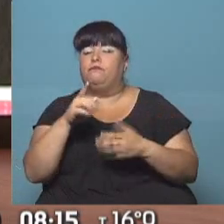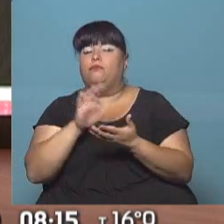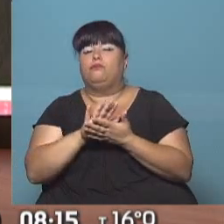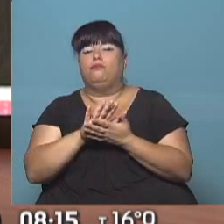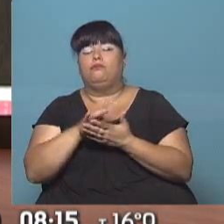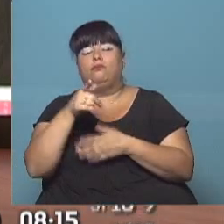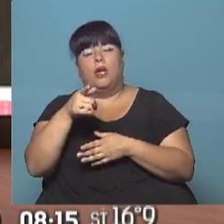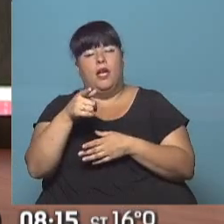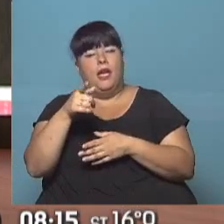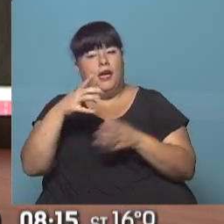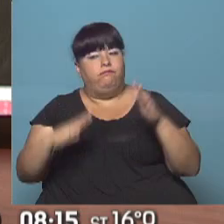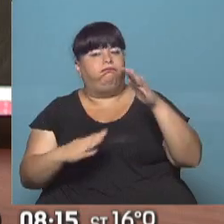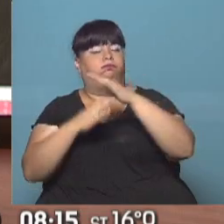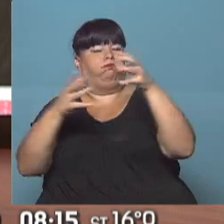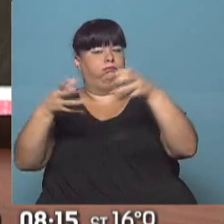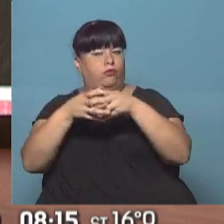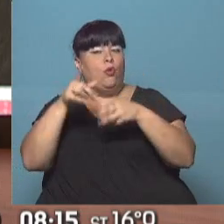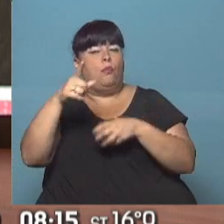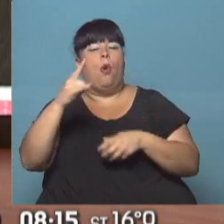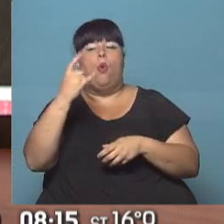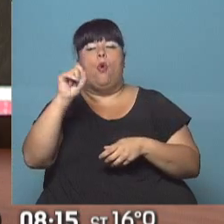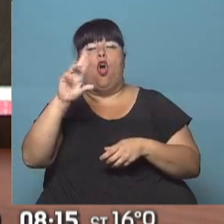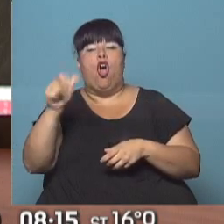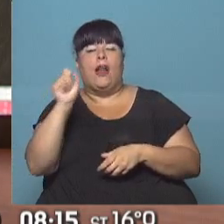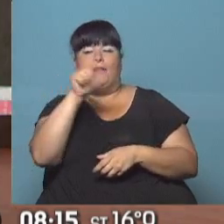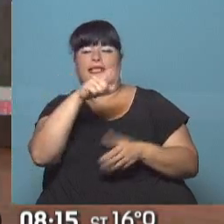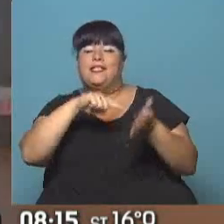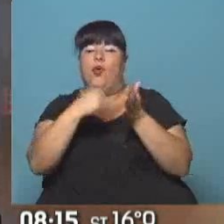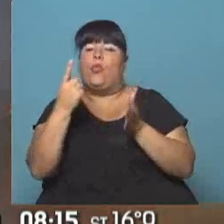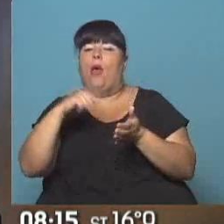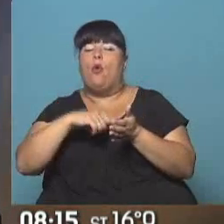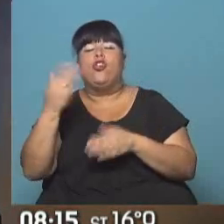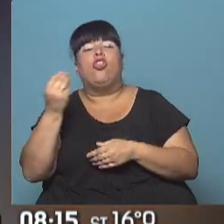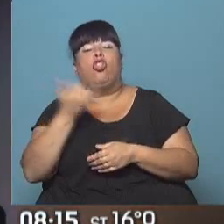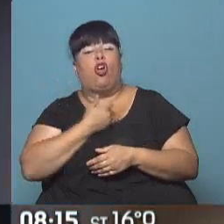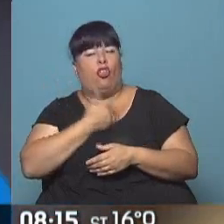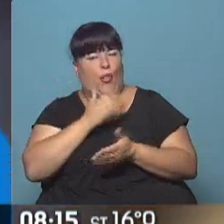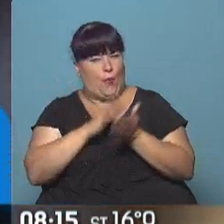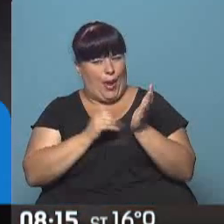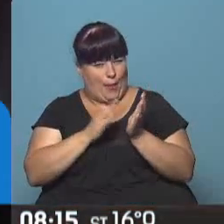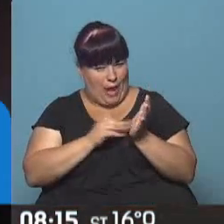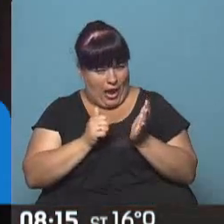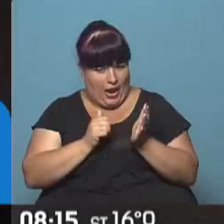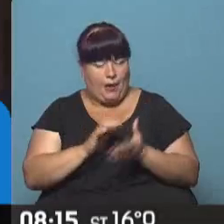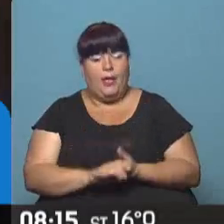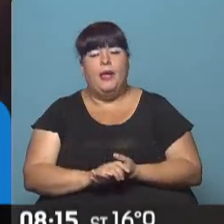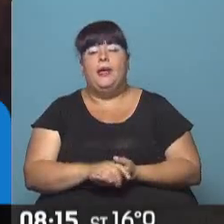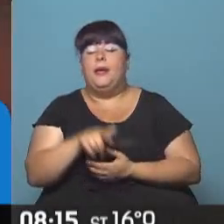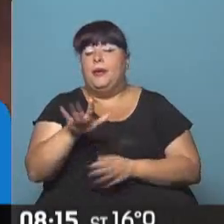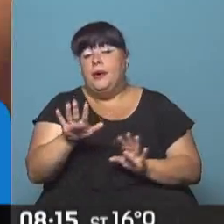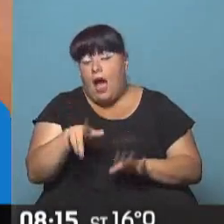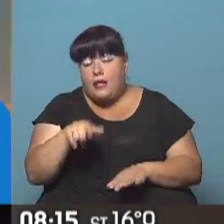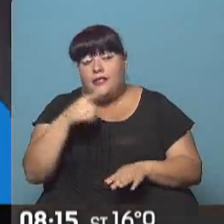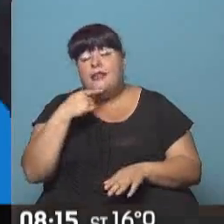era parte de la cúpula de la UOCRA de la ciudad bonaerense de Bahía Blanca. Así lo